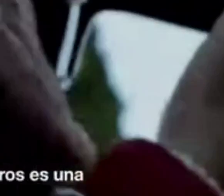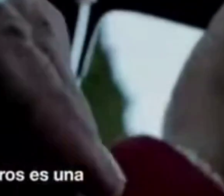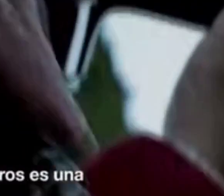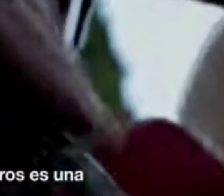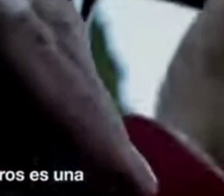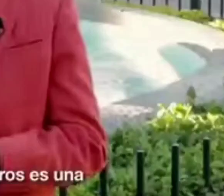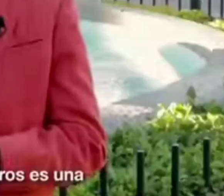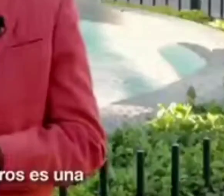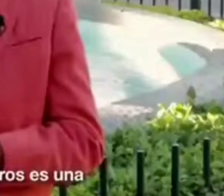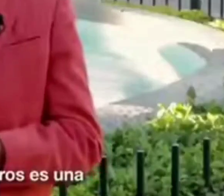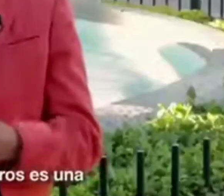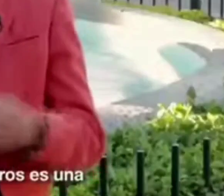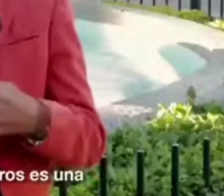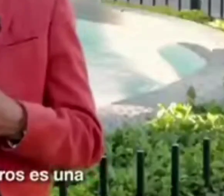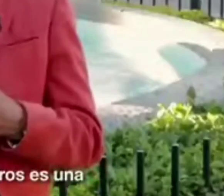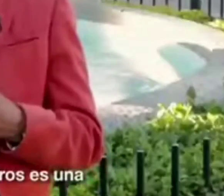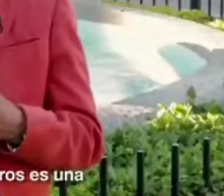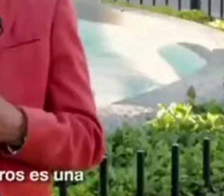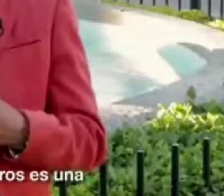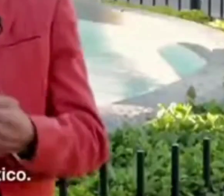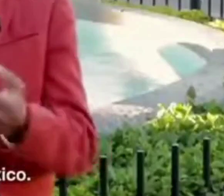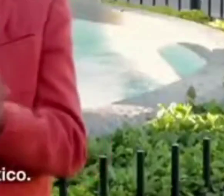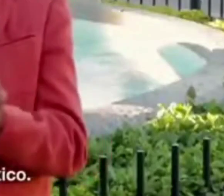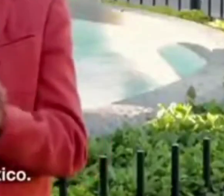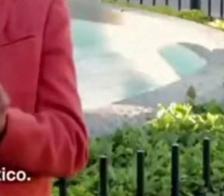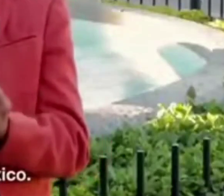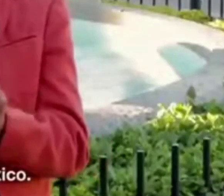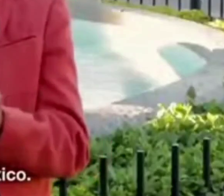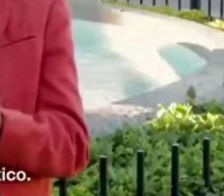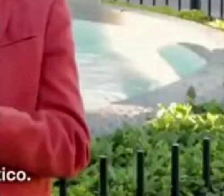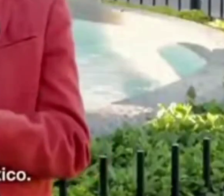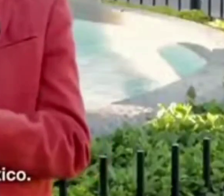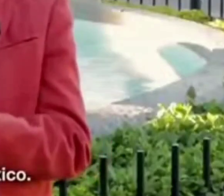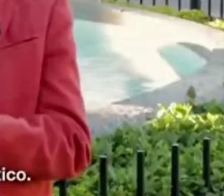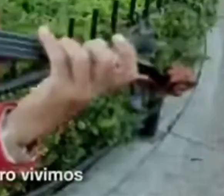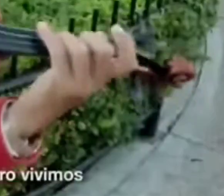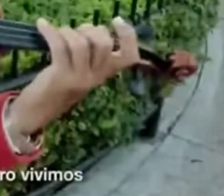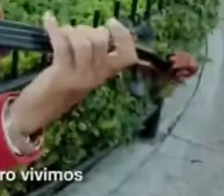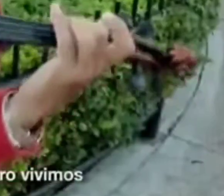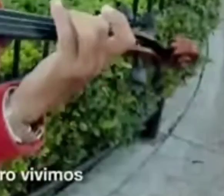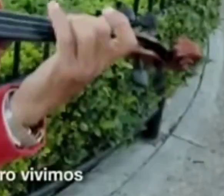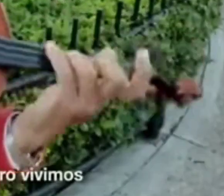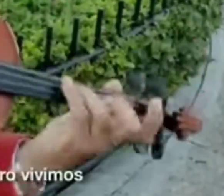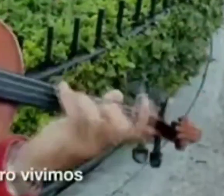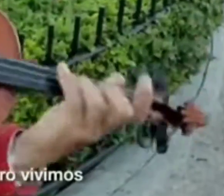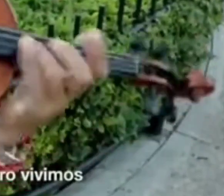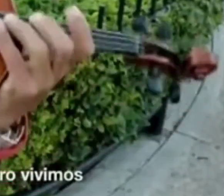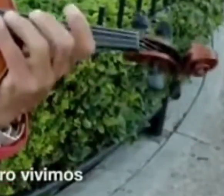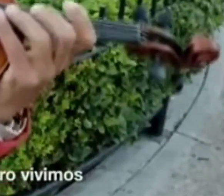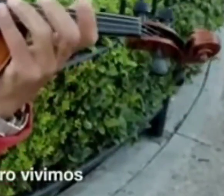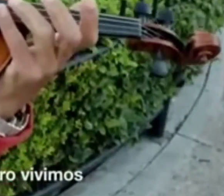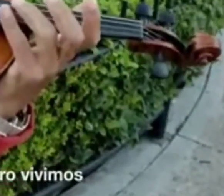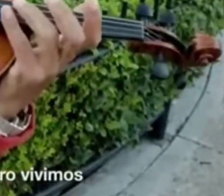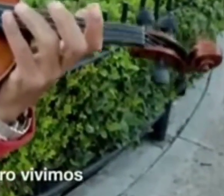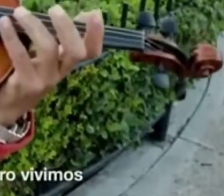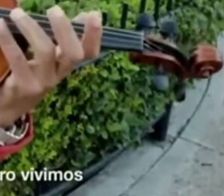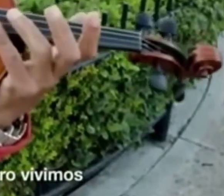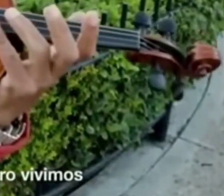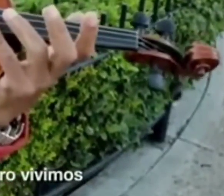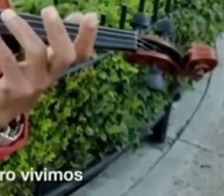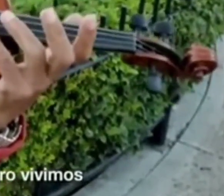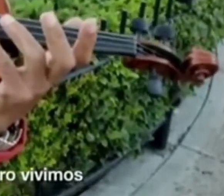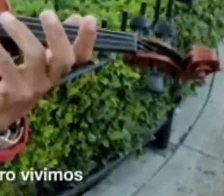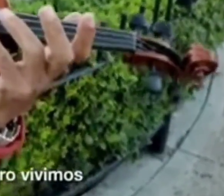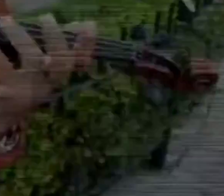tradición. Y para nosotros es una satisfacción muy grande que siga la misma tradición de México. Los que dicen que ya estamos viejitos, pero vivimos una vida